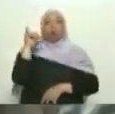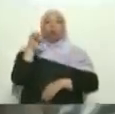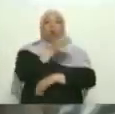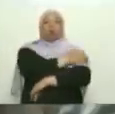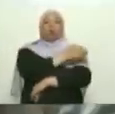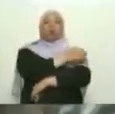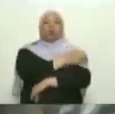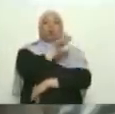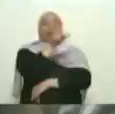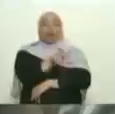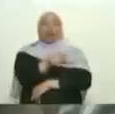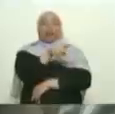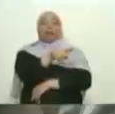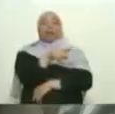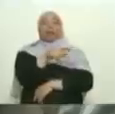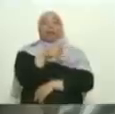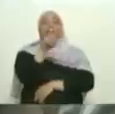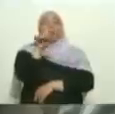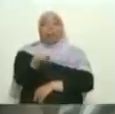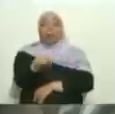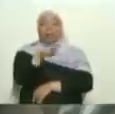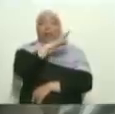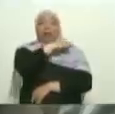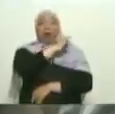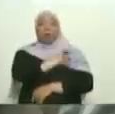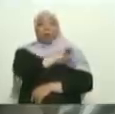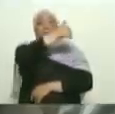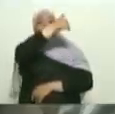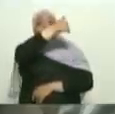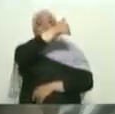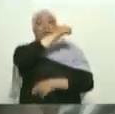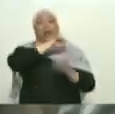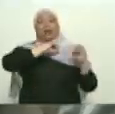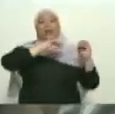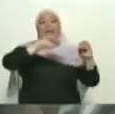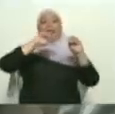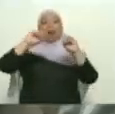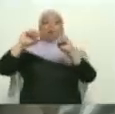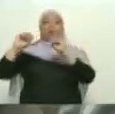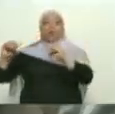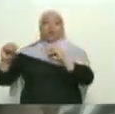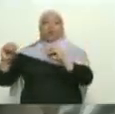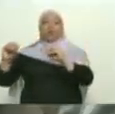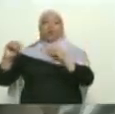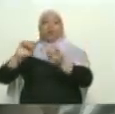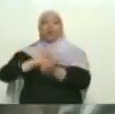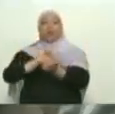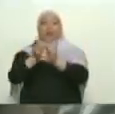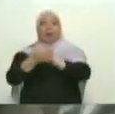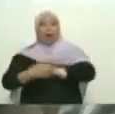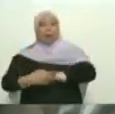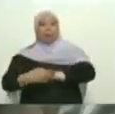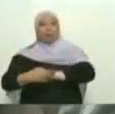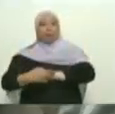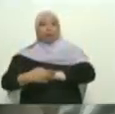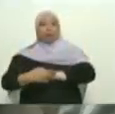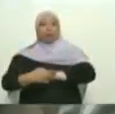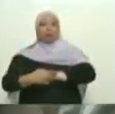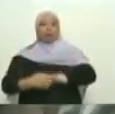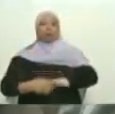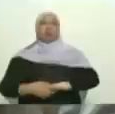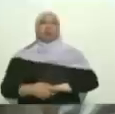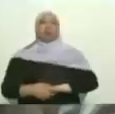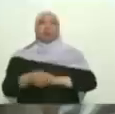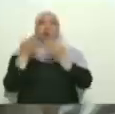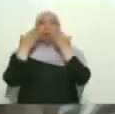Lo coloca como un jefe junto a él del llamado golpe camburero o platanero.